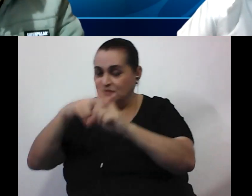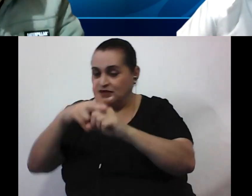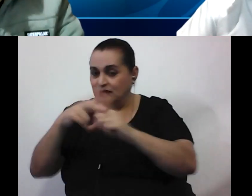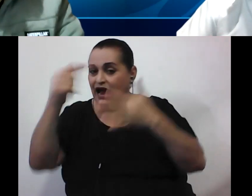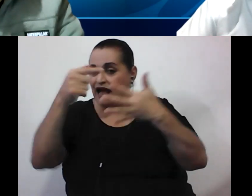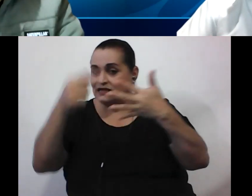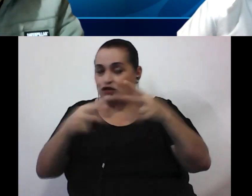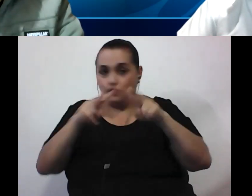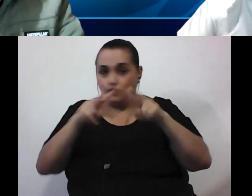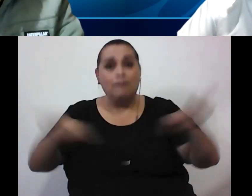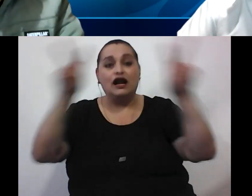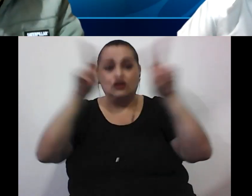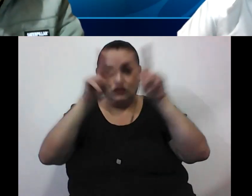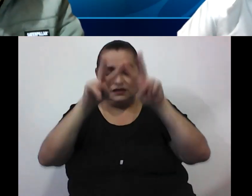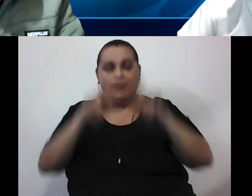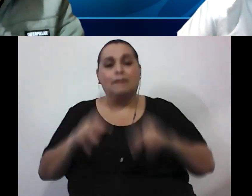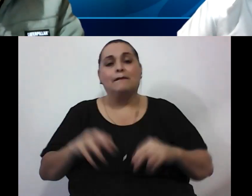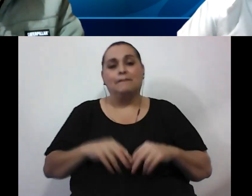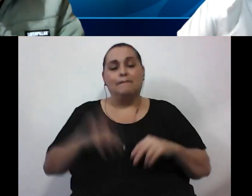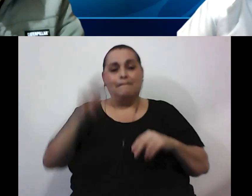el tema del mindfulness.